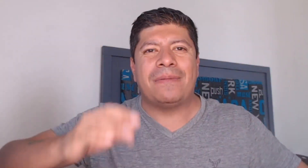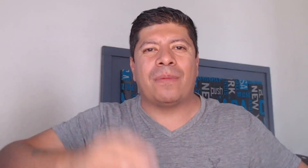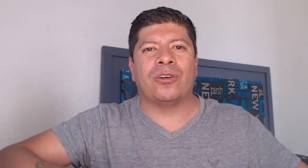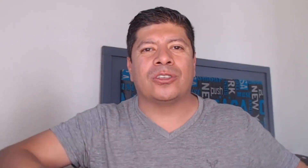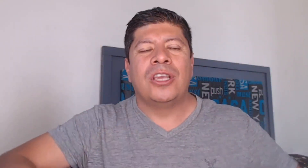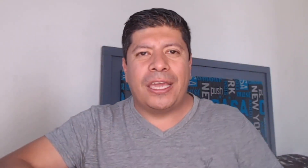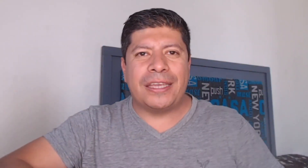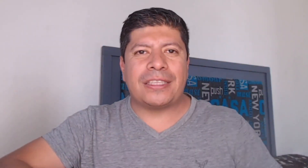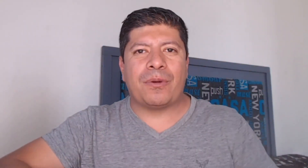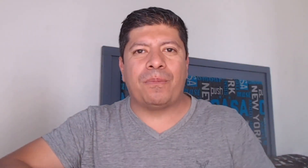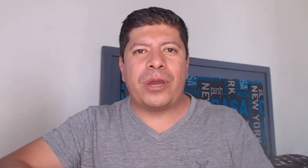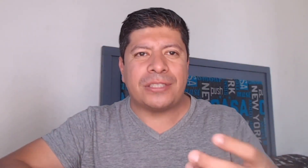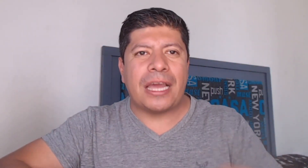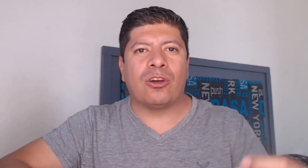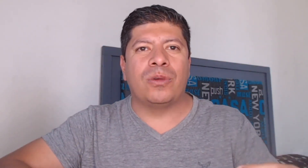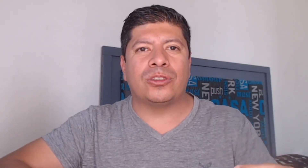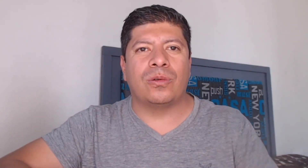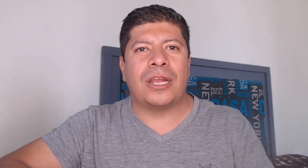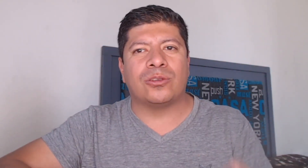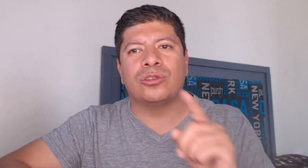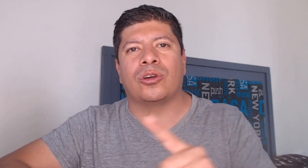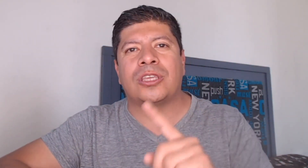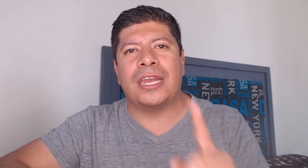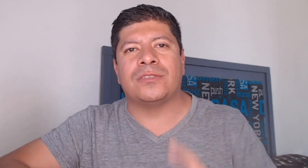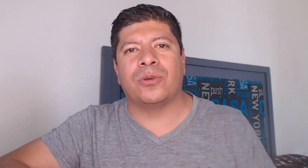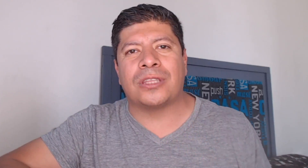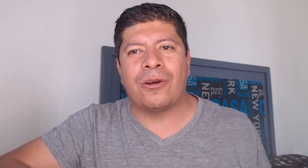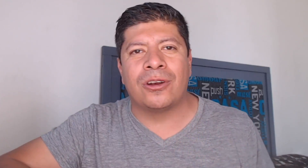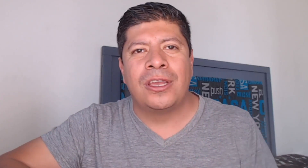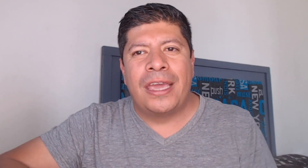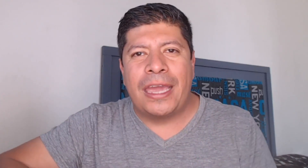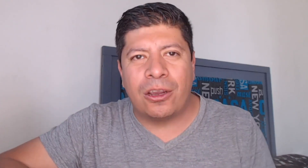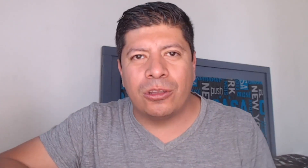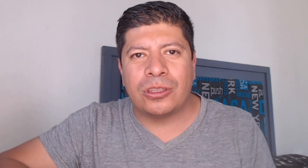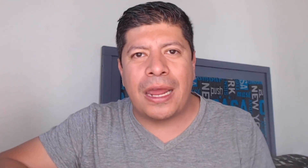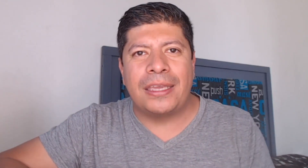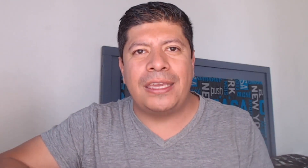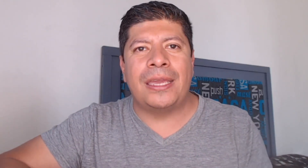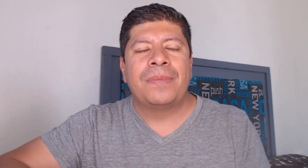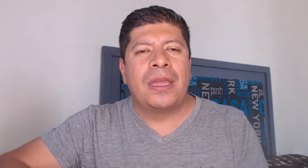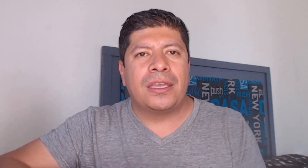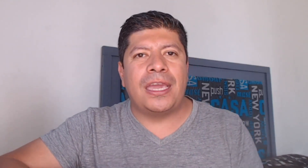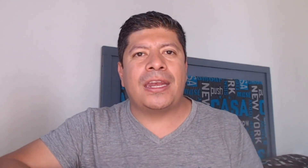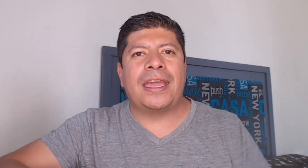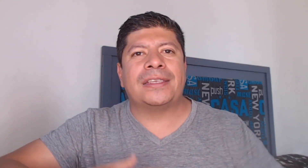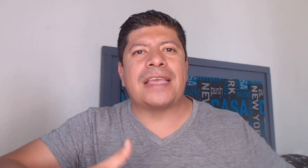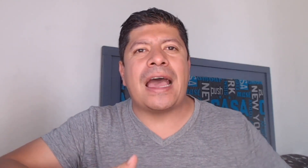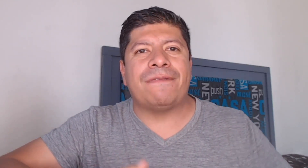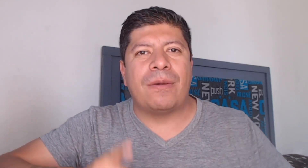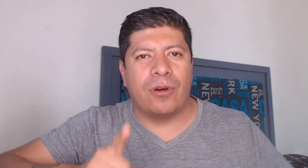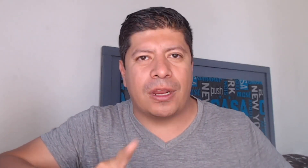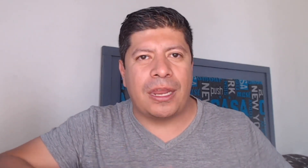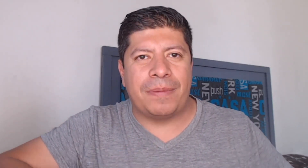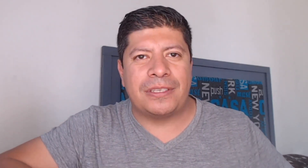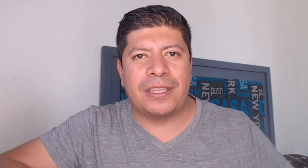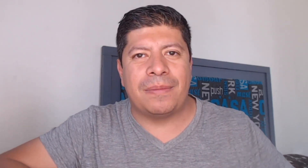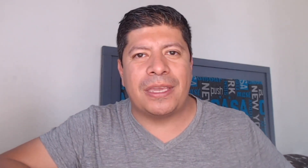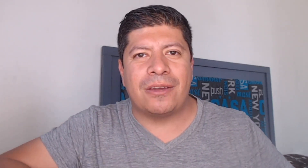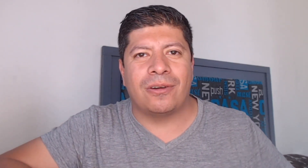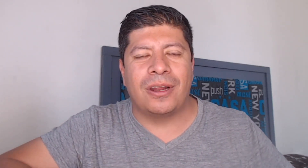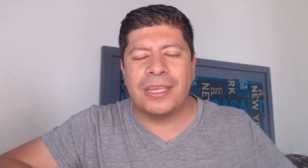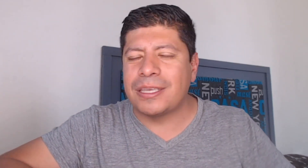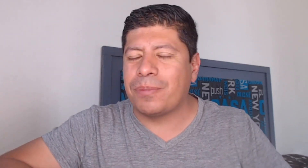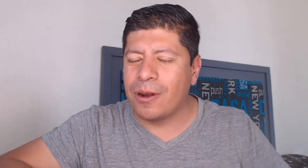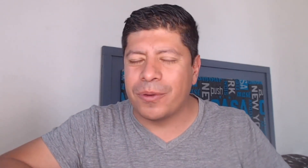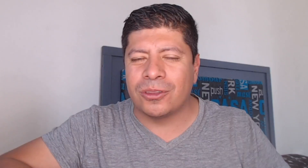a viva voz esta propuesta, cómo estuvo el asunto, quiénes votaron en contra y quiénes a favor. El presidente de